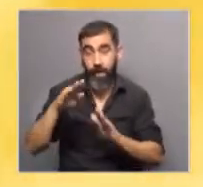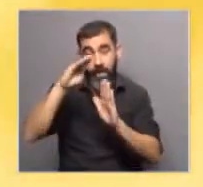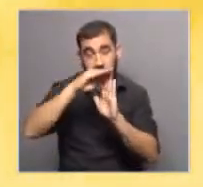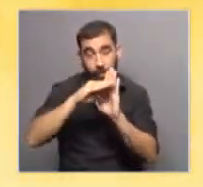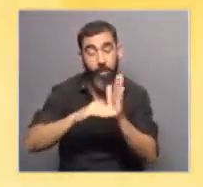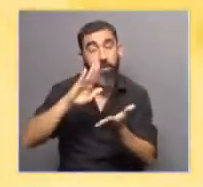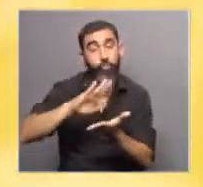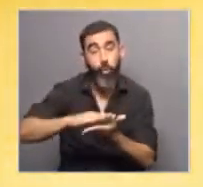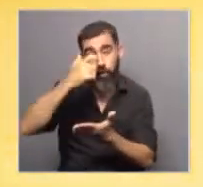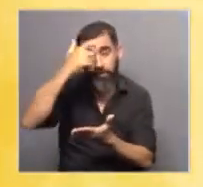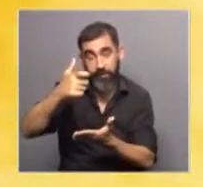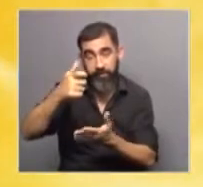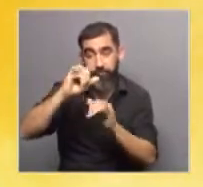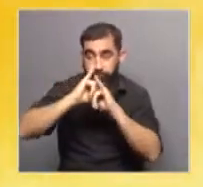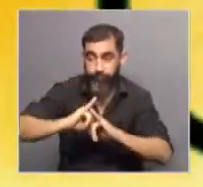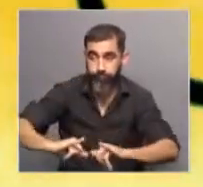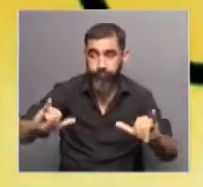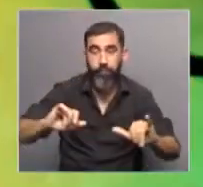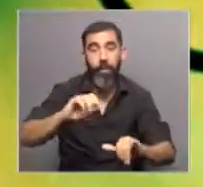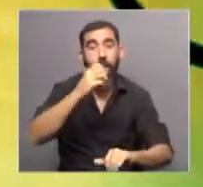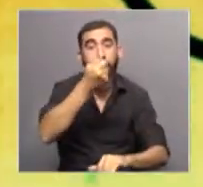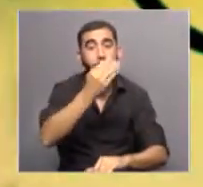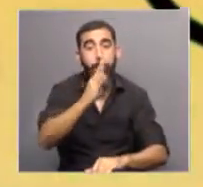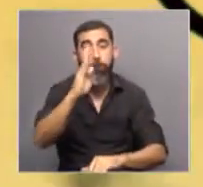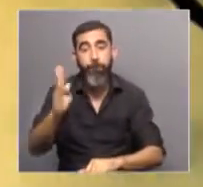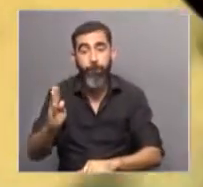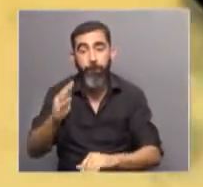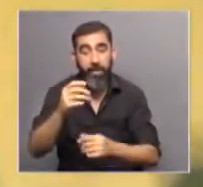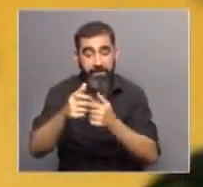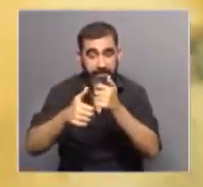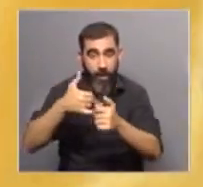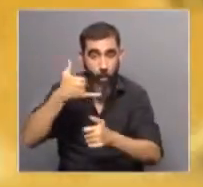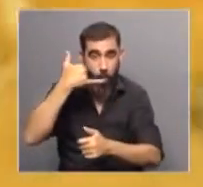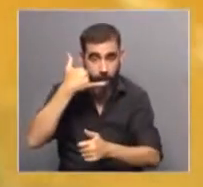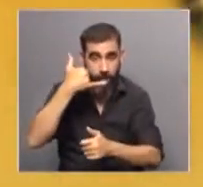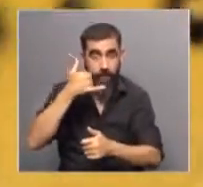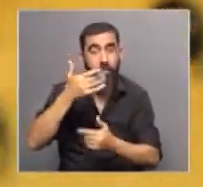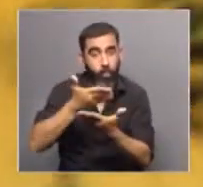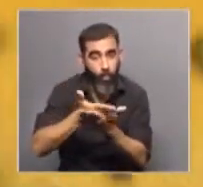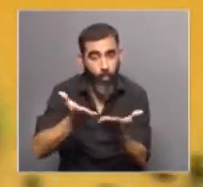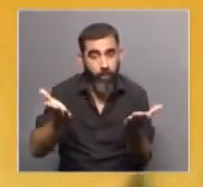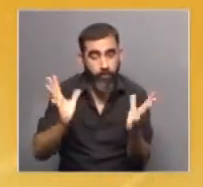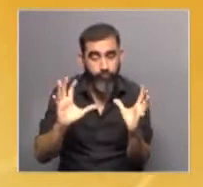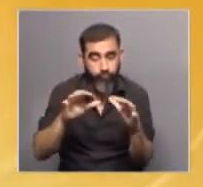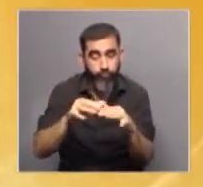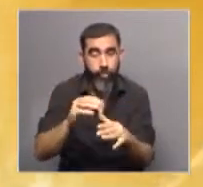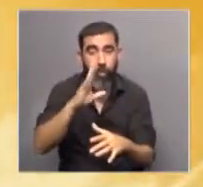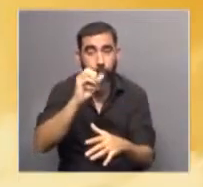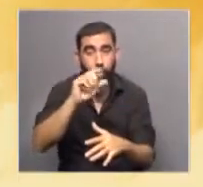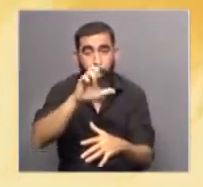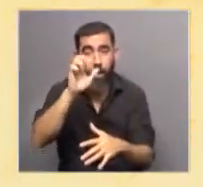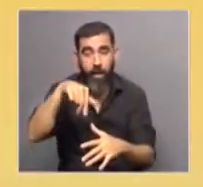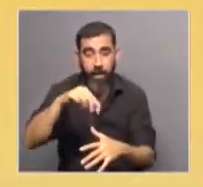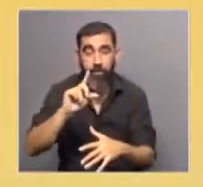sobre ciencia la existencia de una aplicación para celular en donde muestra la concentración de polen en la atmósfera